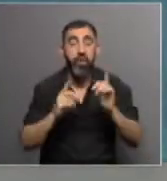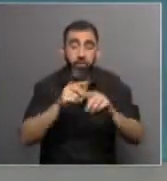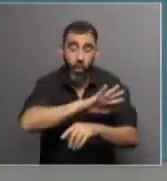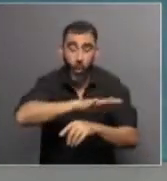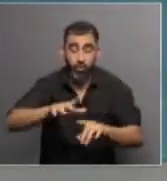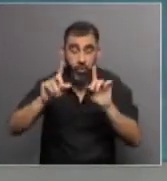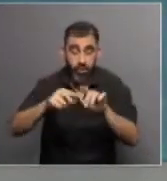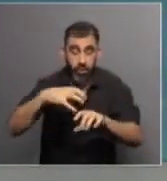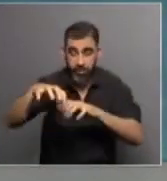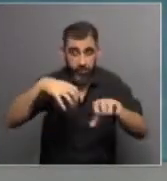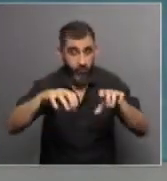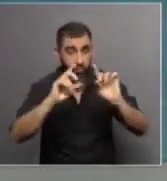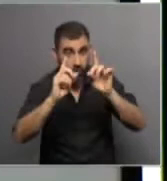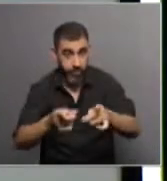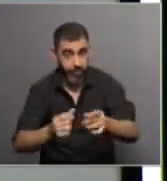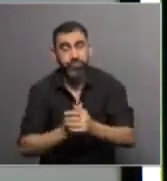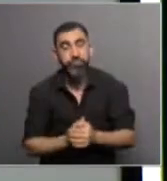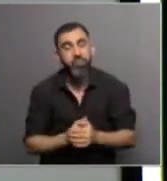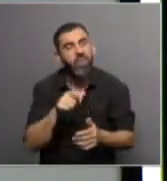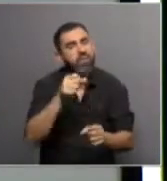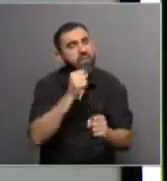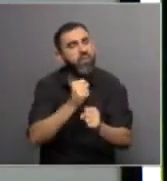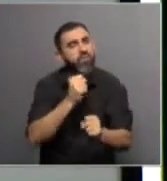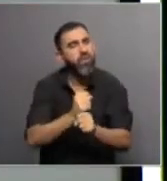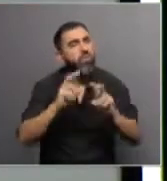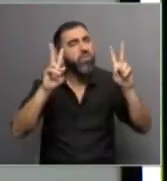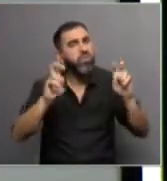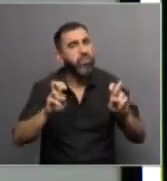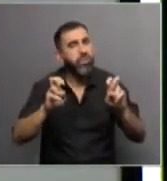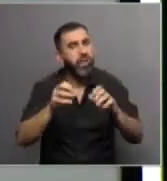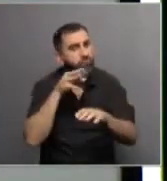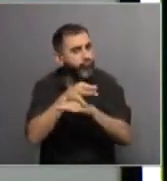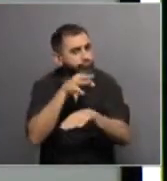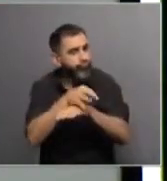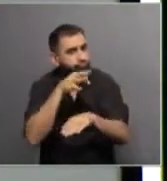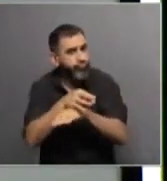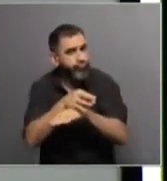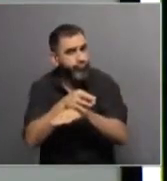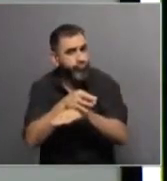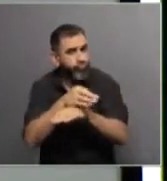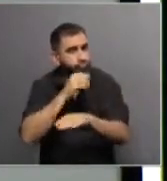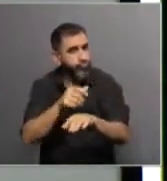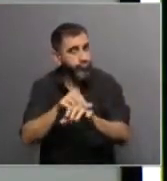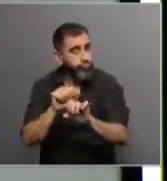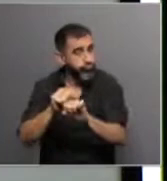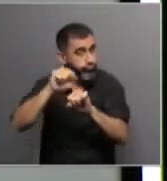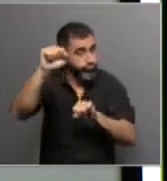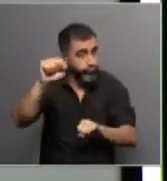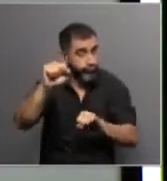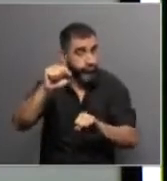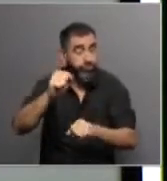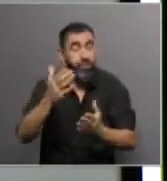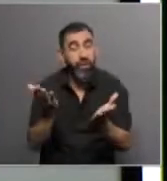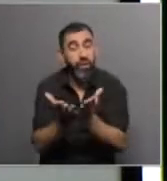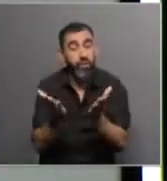océanos. Una parte de este trabajo tiene que ver con una capacitación de posgrado de la